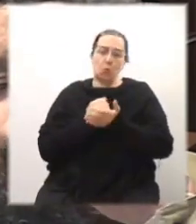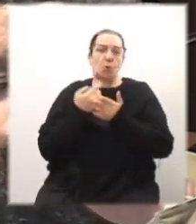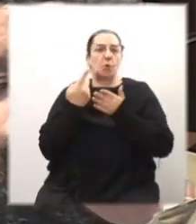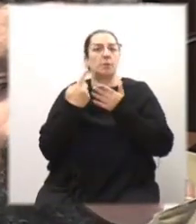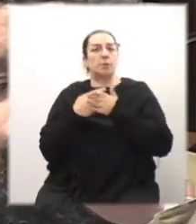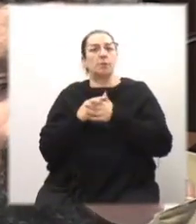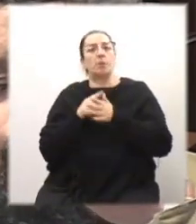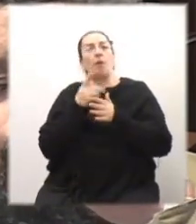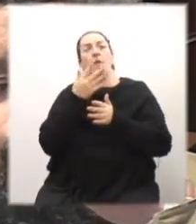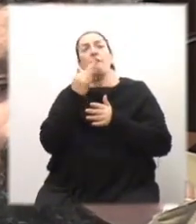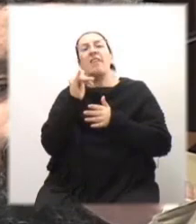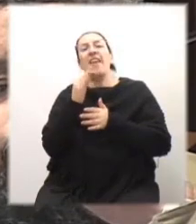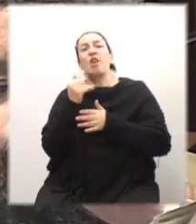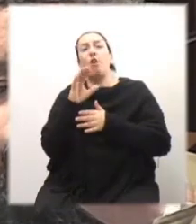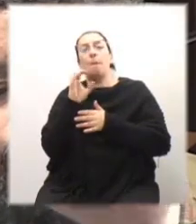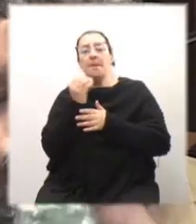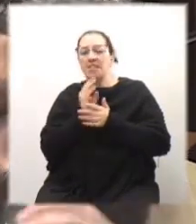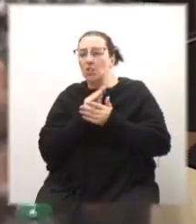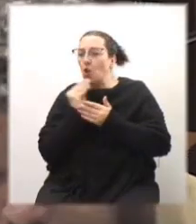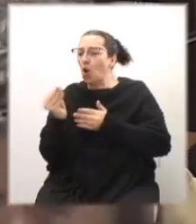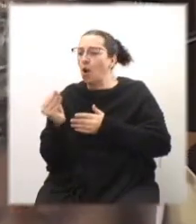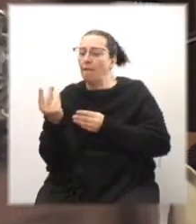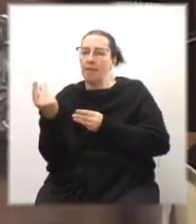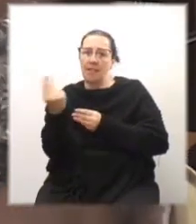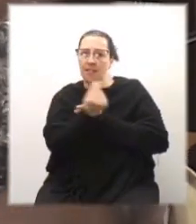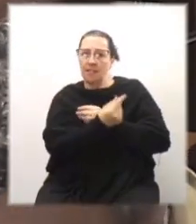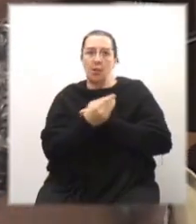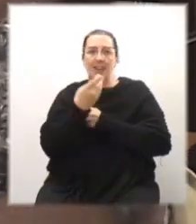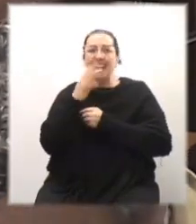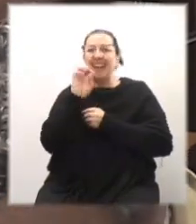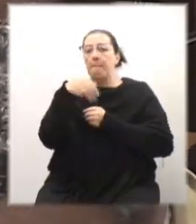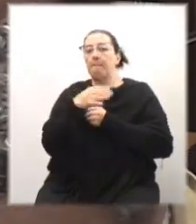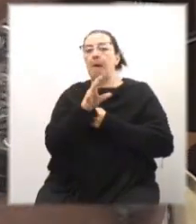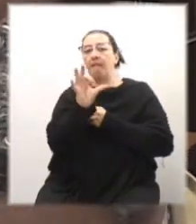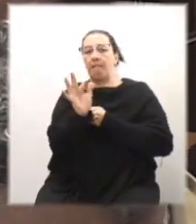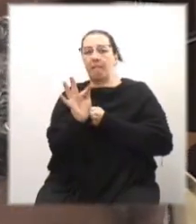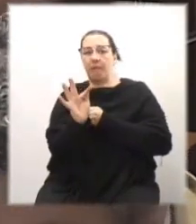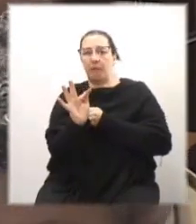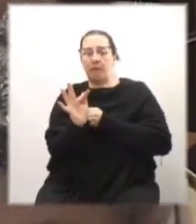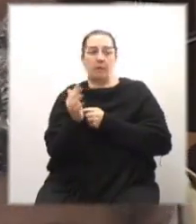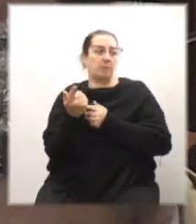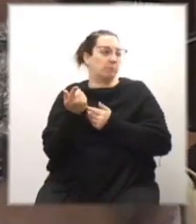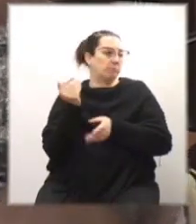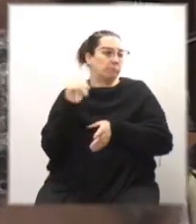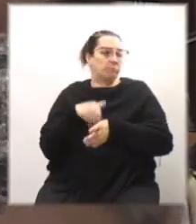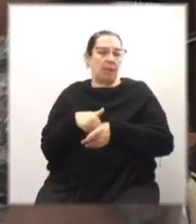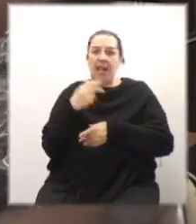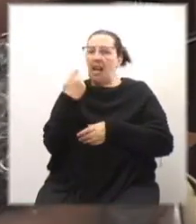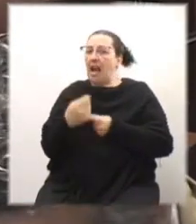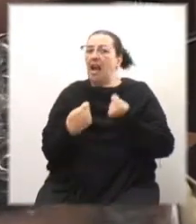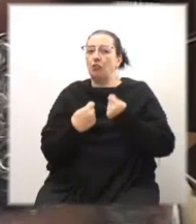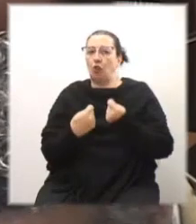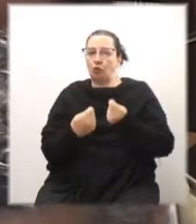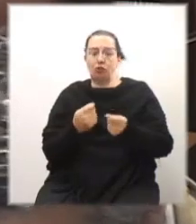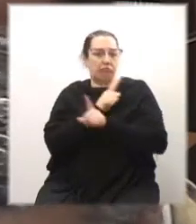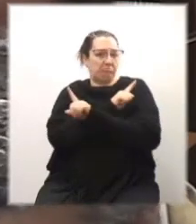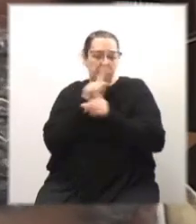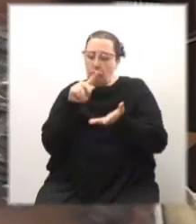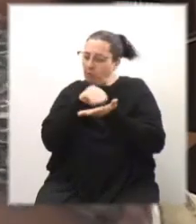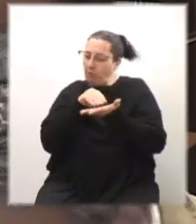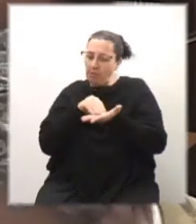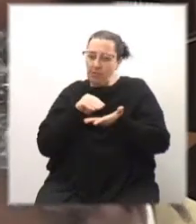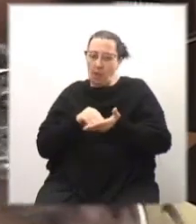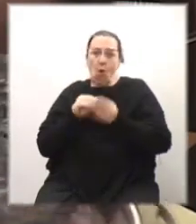los fideicomisos financieros y los CREMAF, que implican gastos no registrados en las cuentas